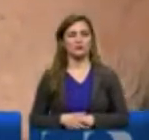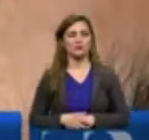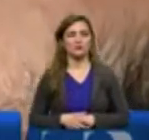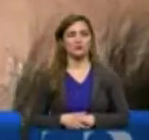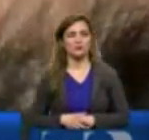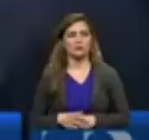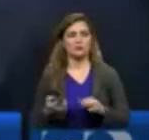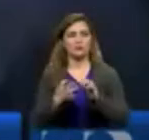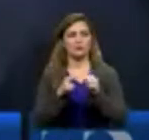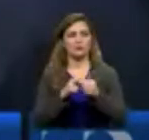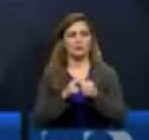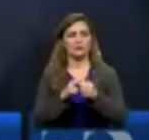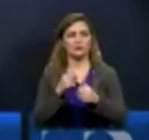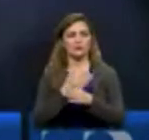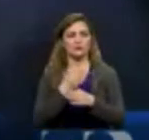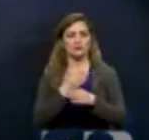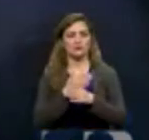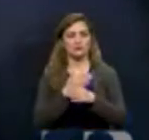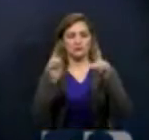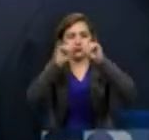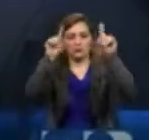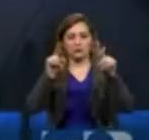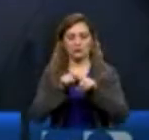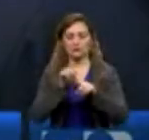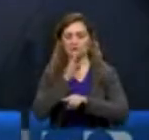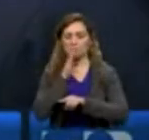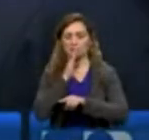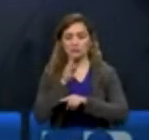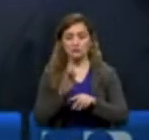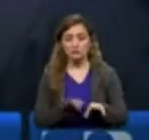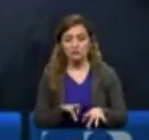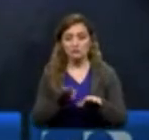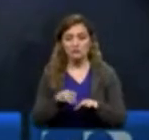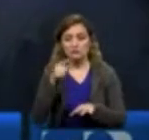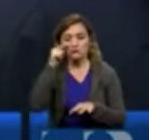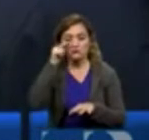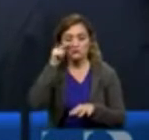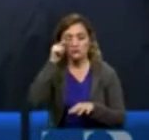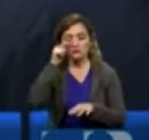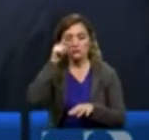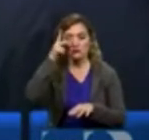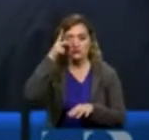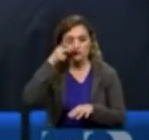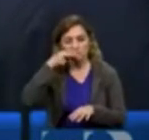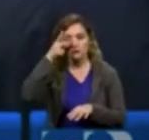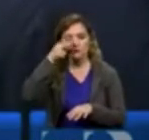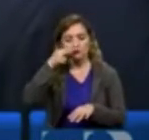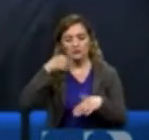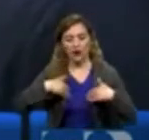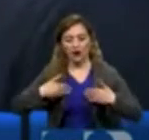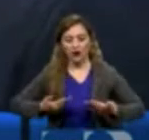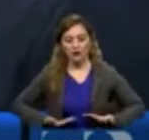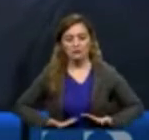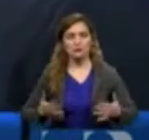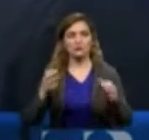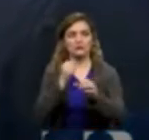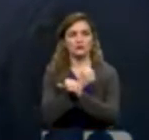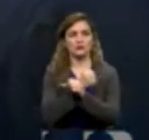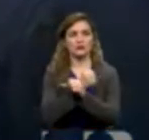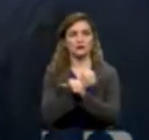problema molestoso. Por estar mucho tiempo en la computadora, en realidad te da cansancio en la vista. En la noche, por ejemplo, al